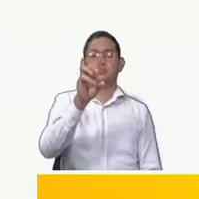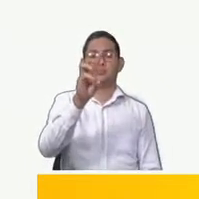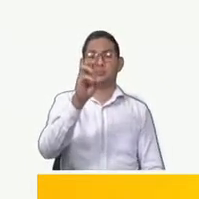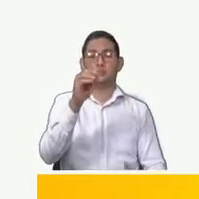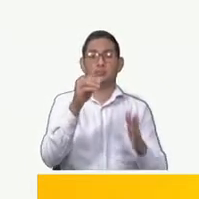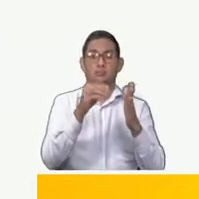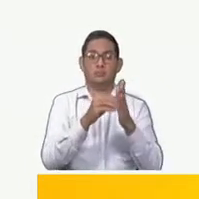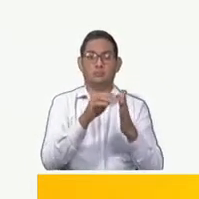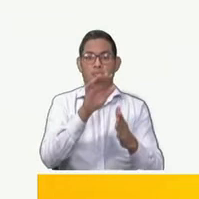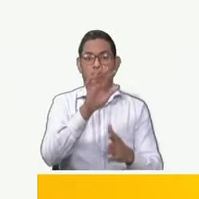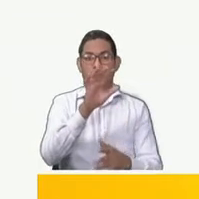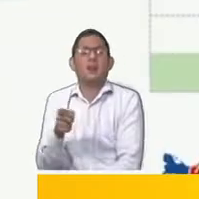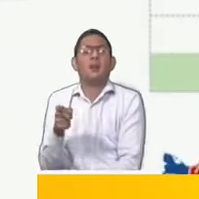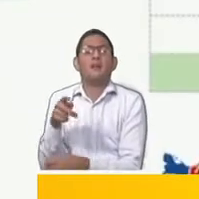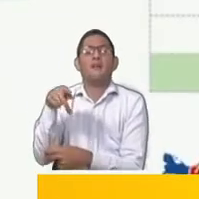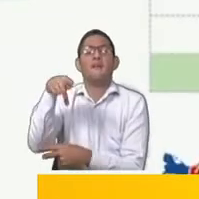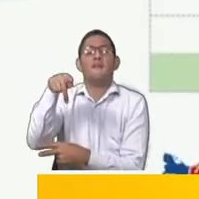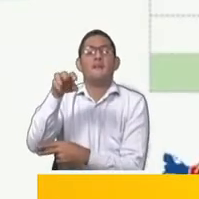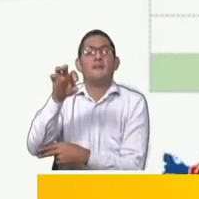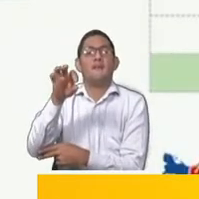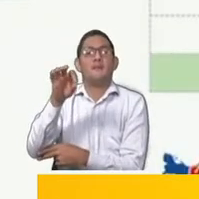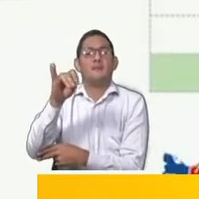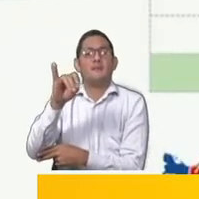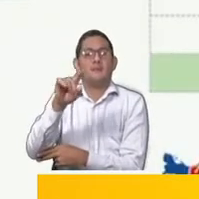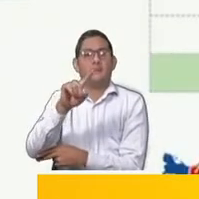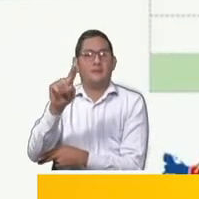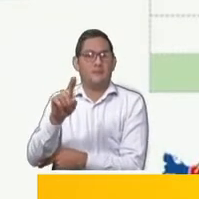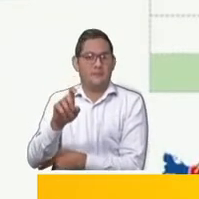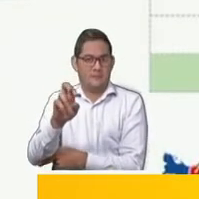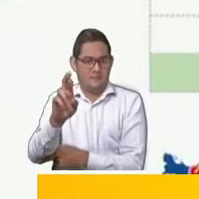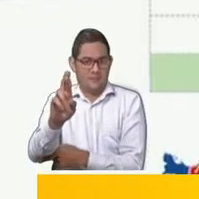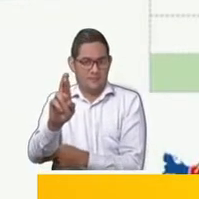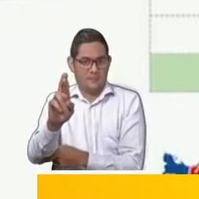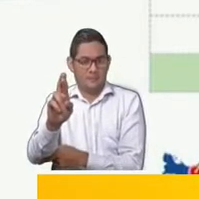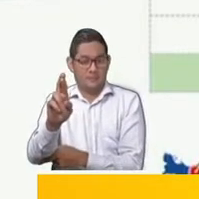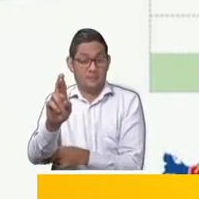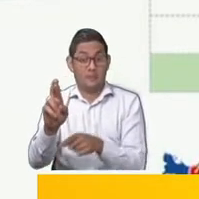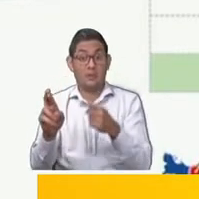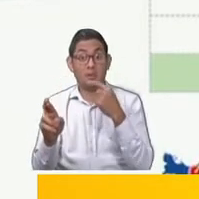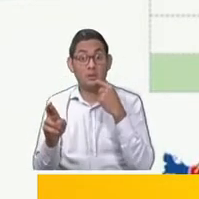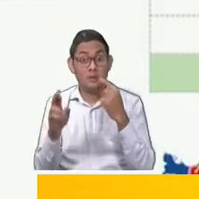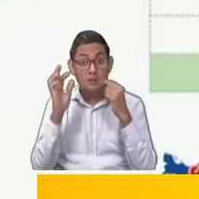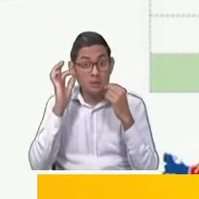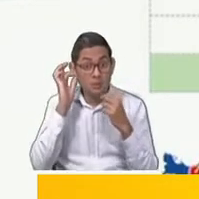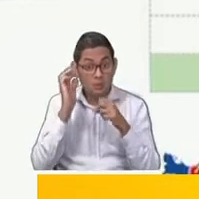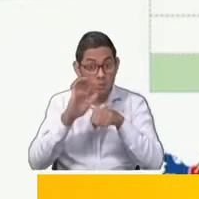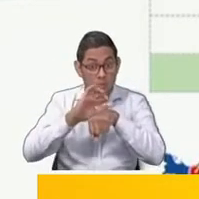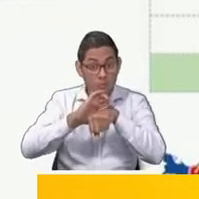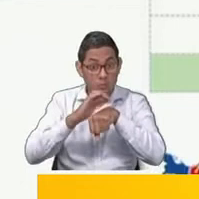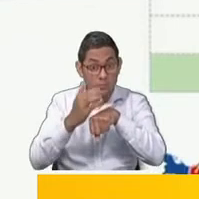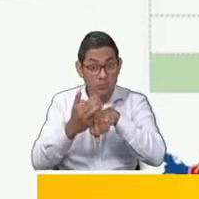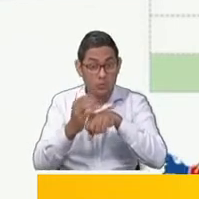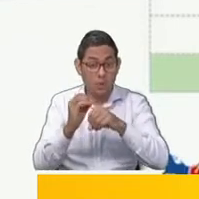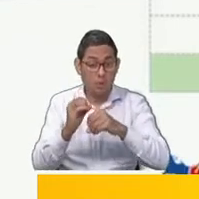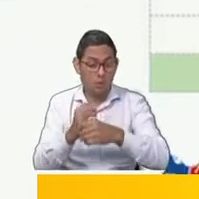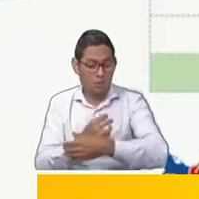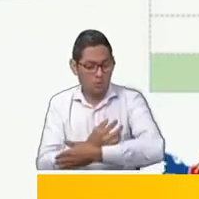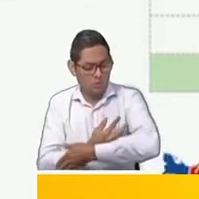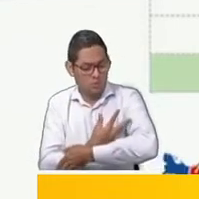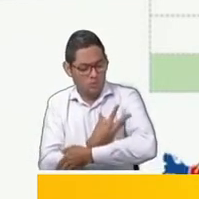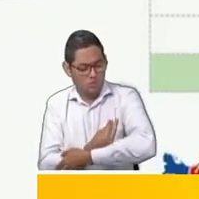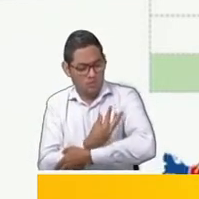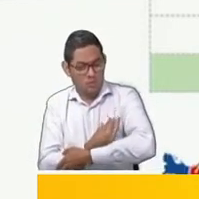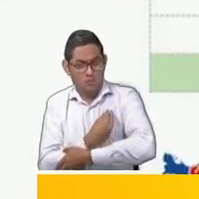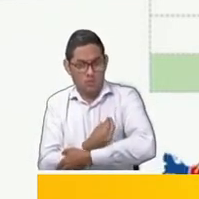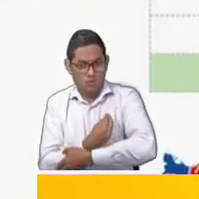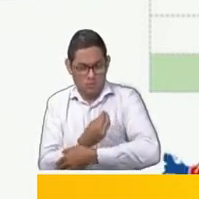216.505 pacientes crónicos. Es importante recordar a todas las embarazadas y mujeres lactantes hasta 6 meses